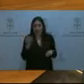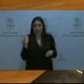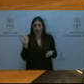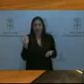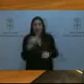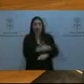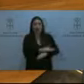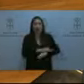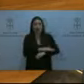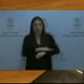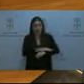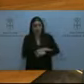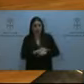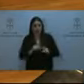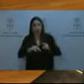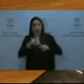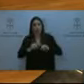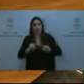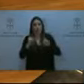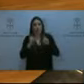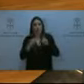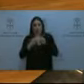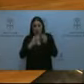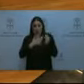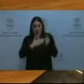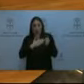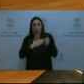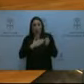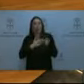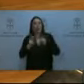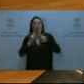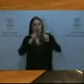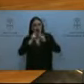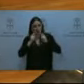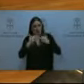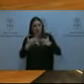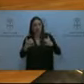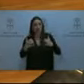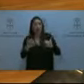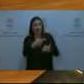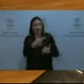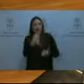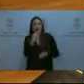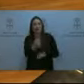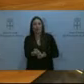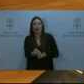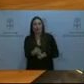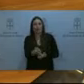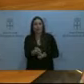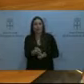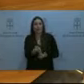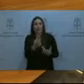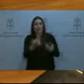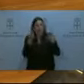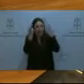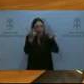ministro de Fomento vino aquí, se reunió conmigo, hizo una rueda de prensa y anunció que haría todo lo